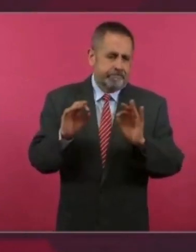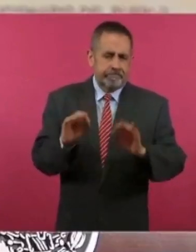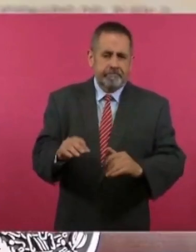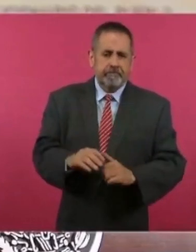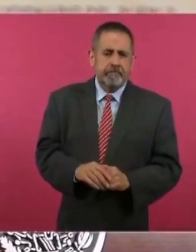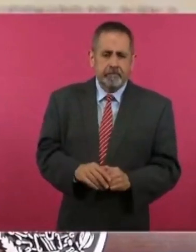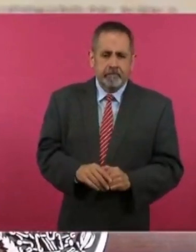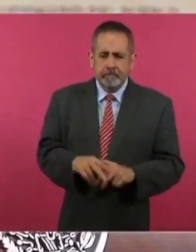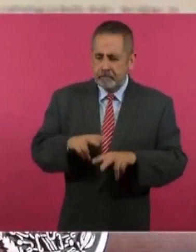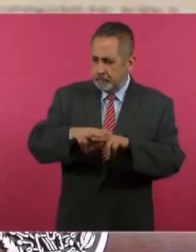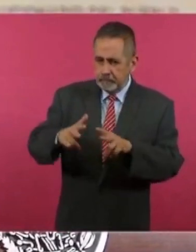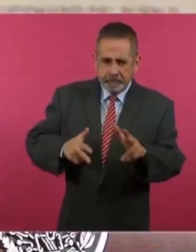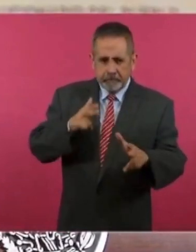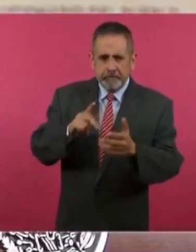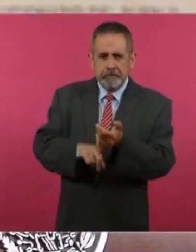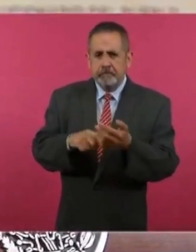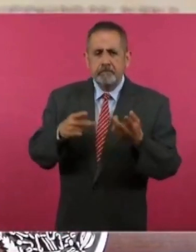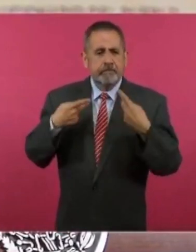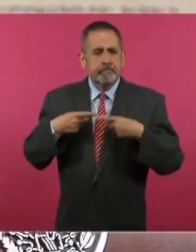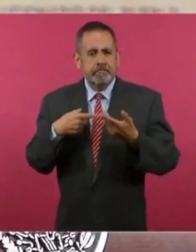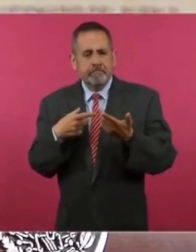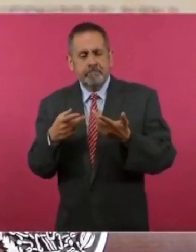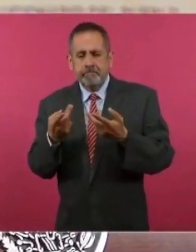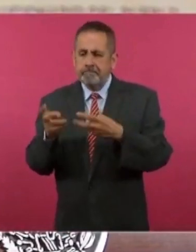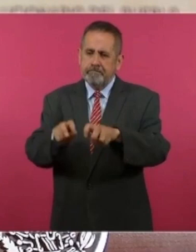trenes de pasajeros, trenes de carga,